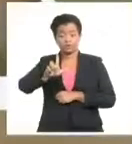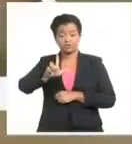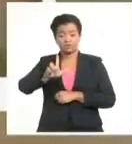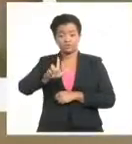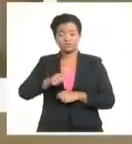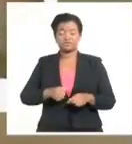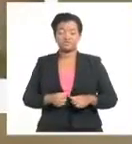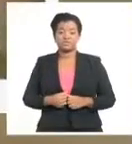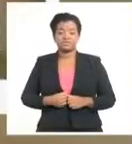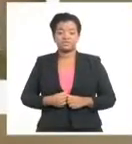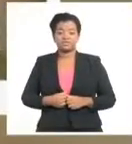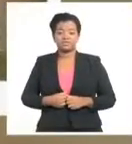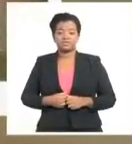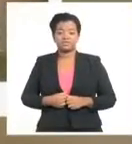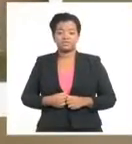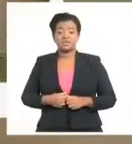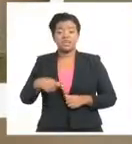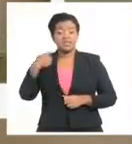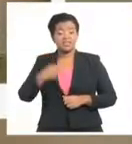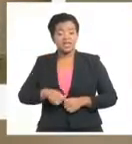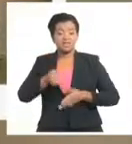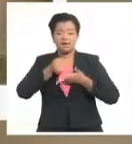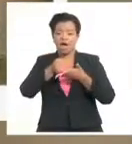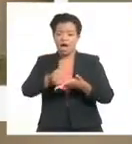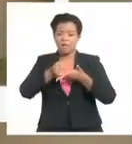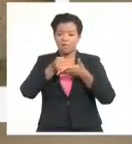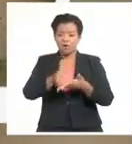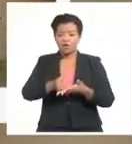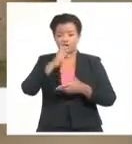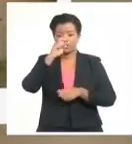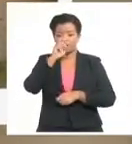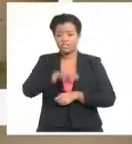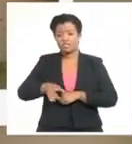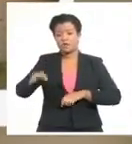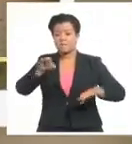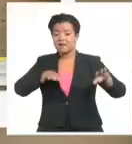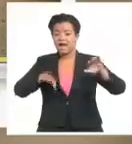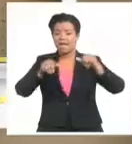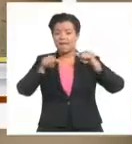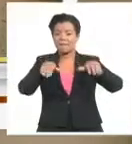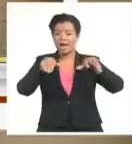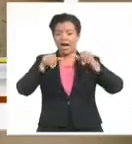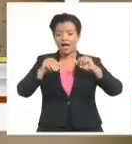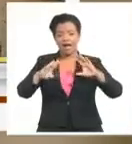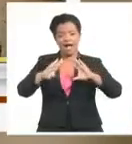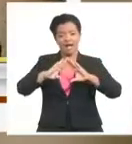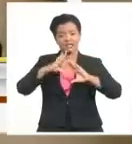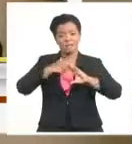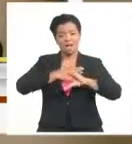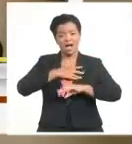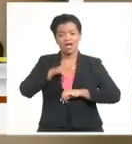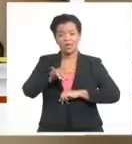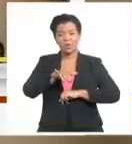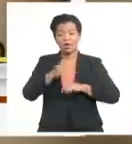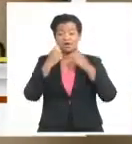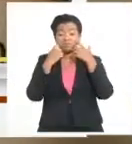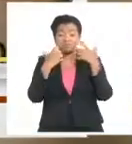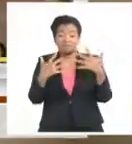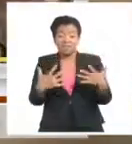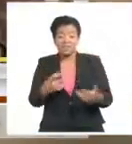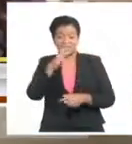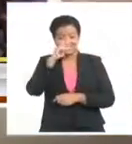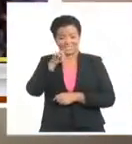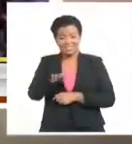ideas y el apoyo a nuestros niños y niñas en las playas los parques los barrios o la propia casa nada hay más importante que su felicidad